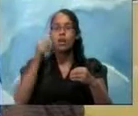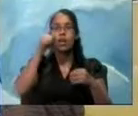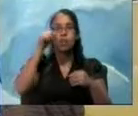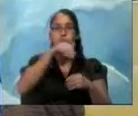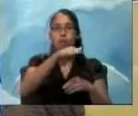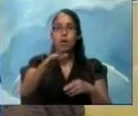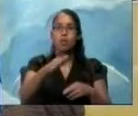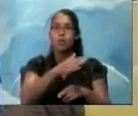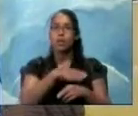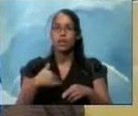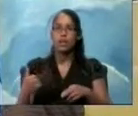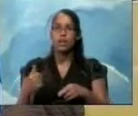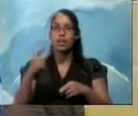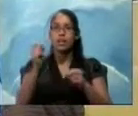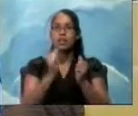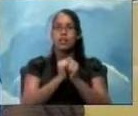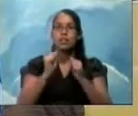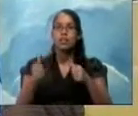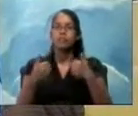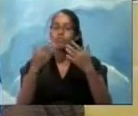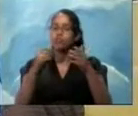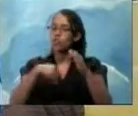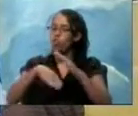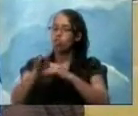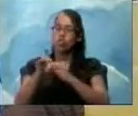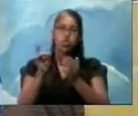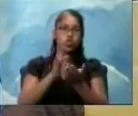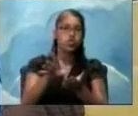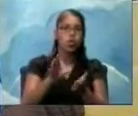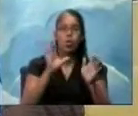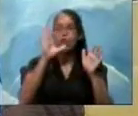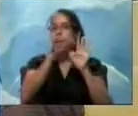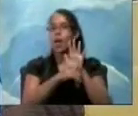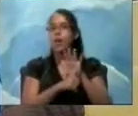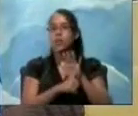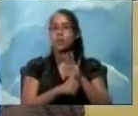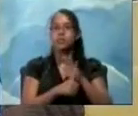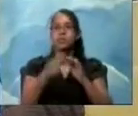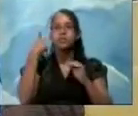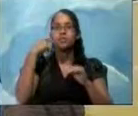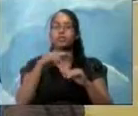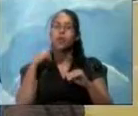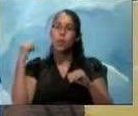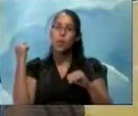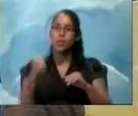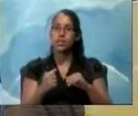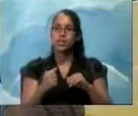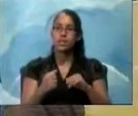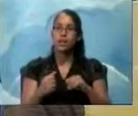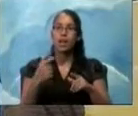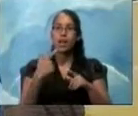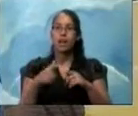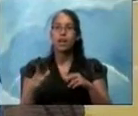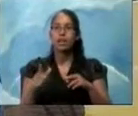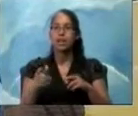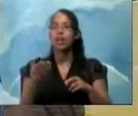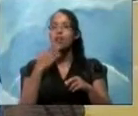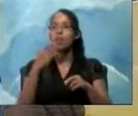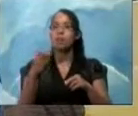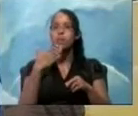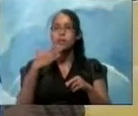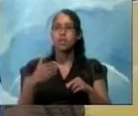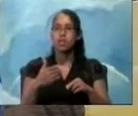pedían, y le soltó aquel que había sido echado en la cárcel por sedición y homicidio, a quien habían pedido,